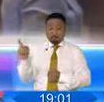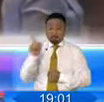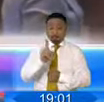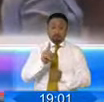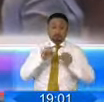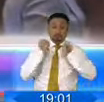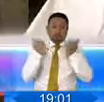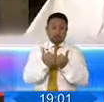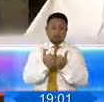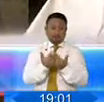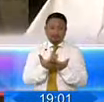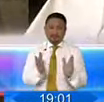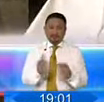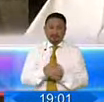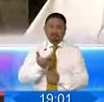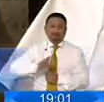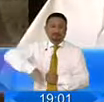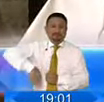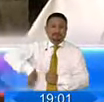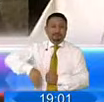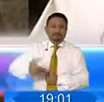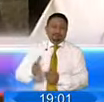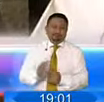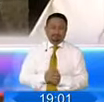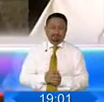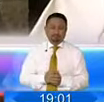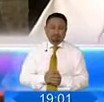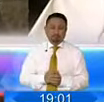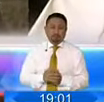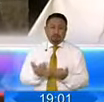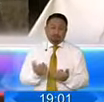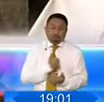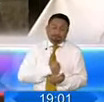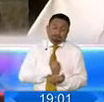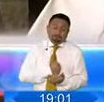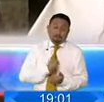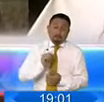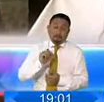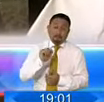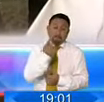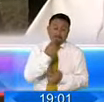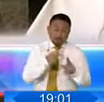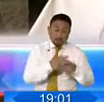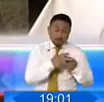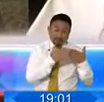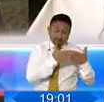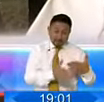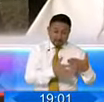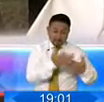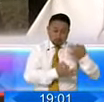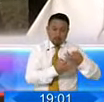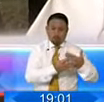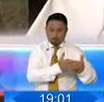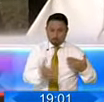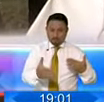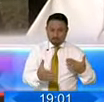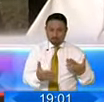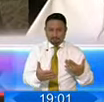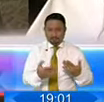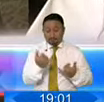quedaría a destiempo. Es lamentable que no se haya producido desde el primer momento. Es lamentable